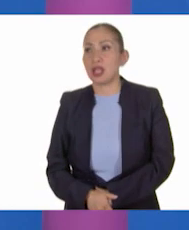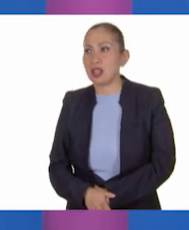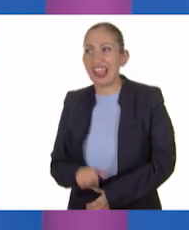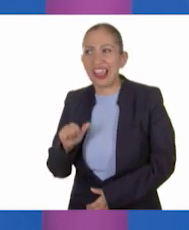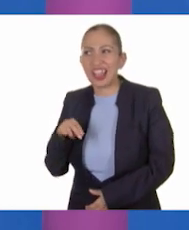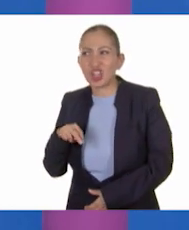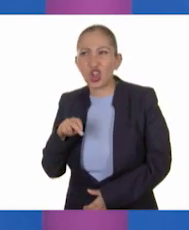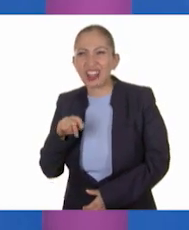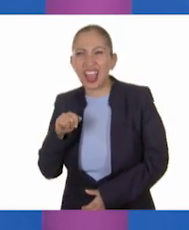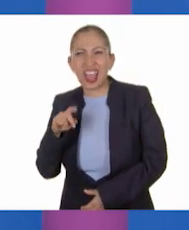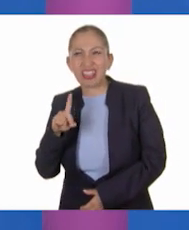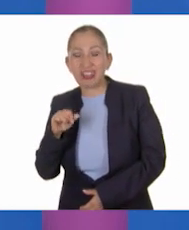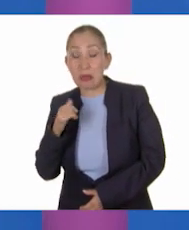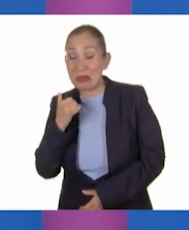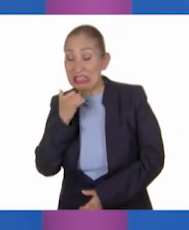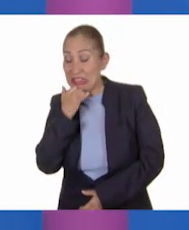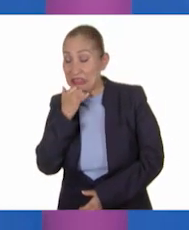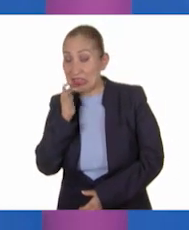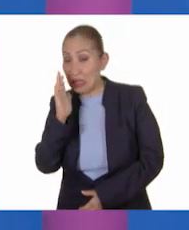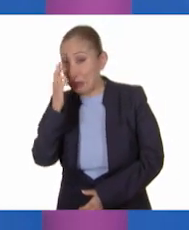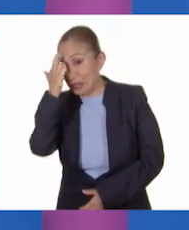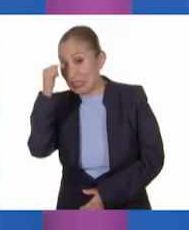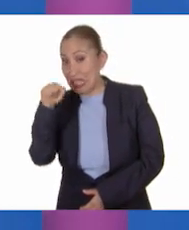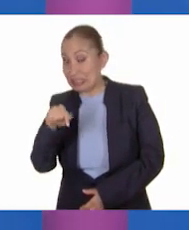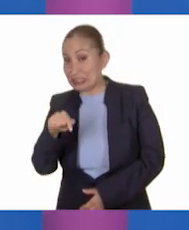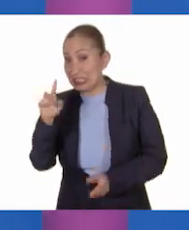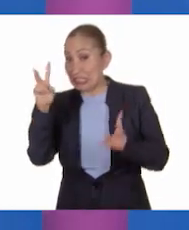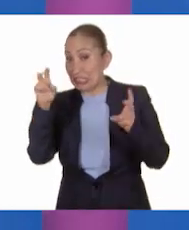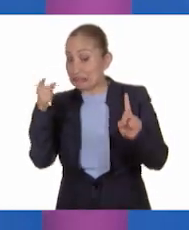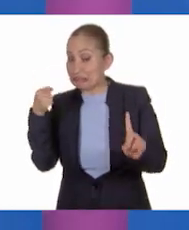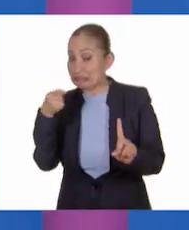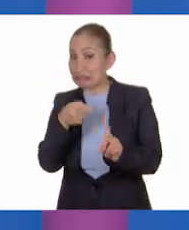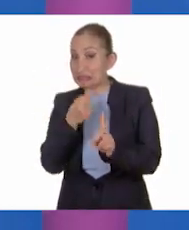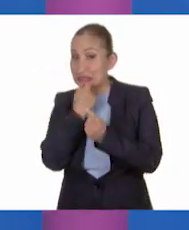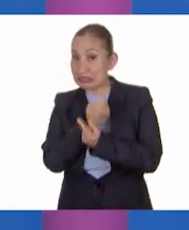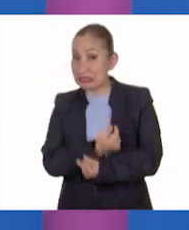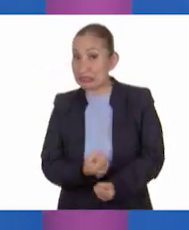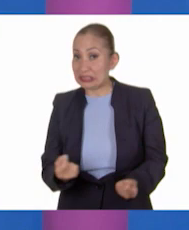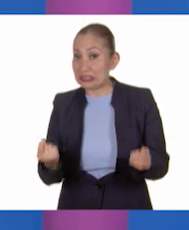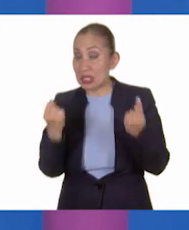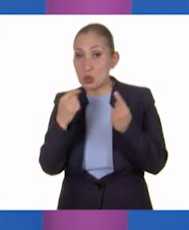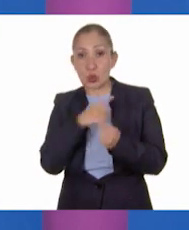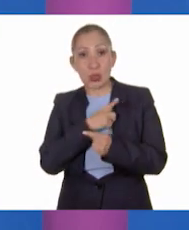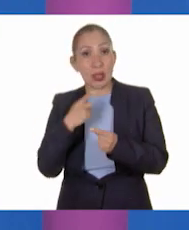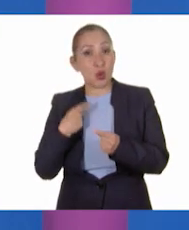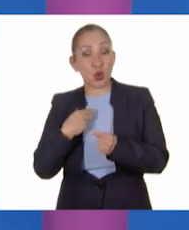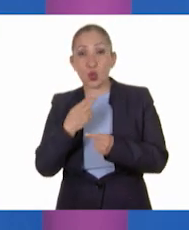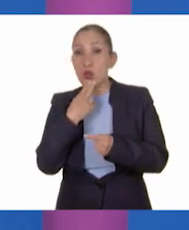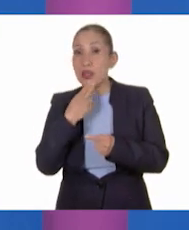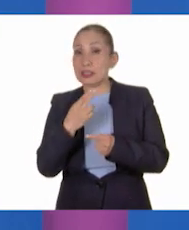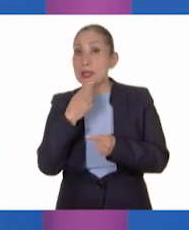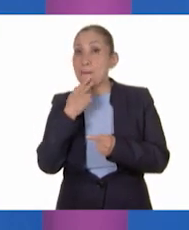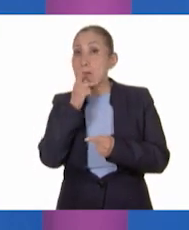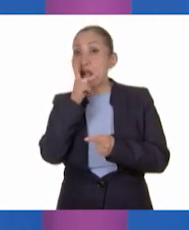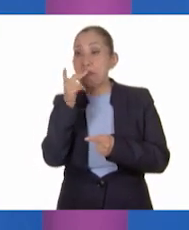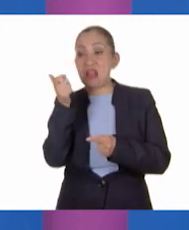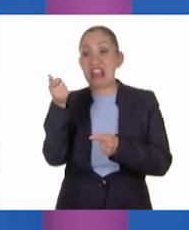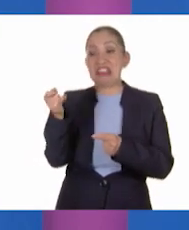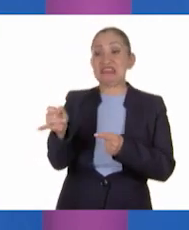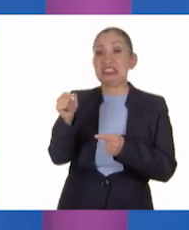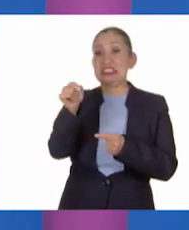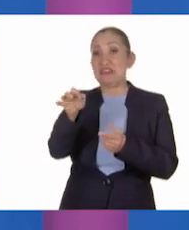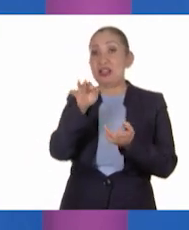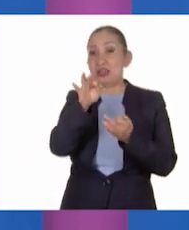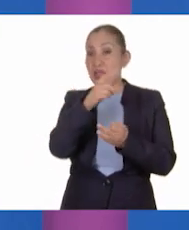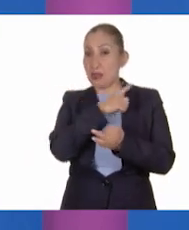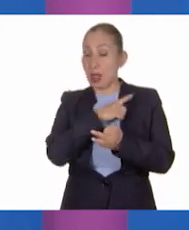qué? Ay, Gaby, perdón que te recuerde, pero es que este es un programa dirigido a las y los niños y no debemos emplear ese tipo de palabras frente a